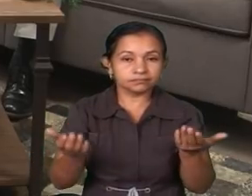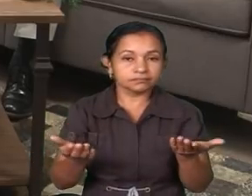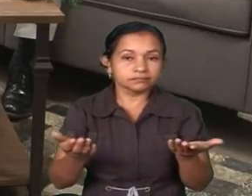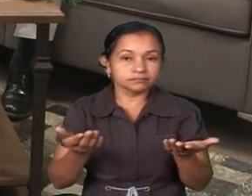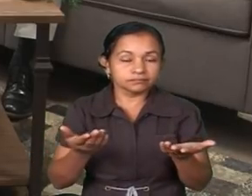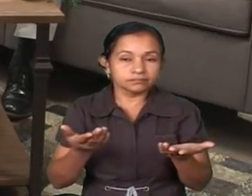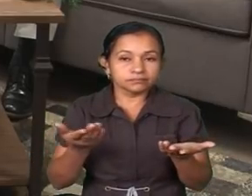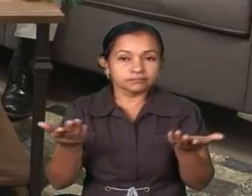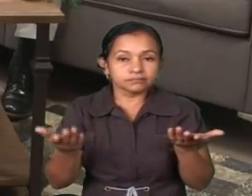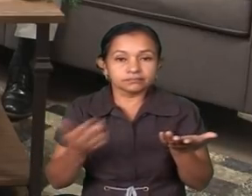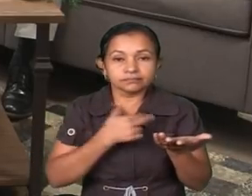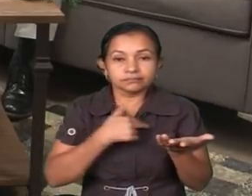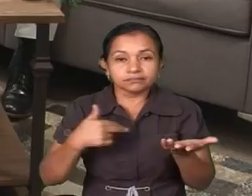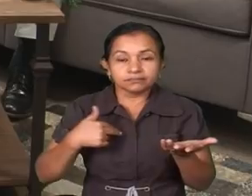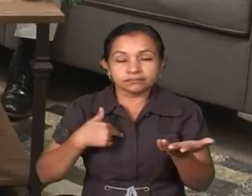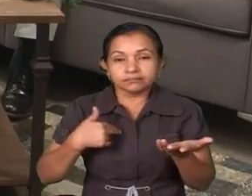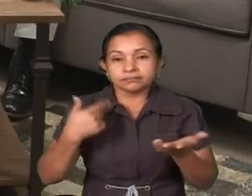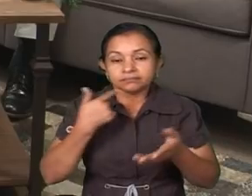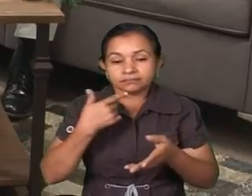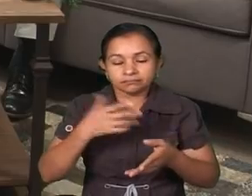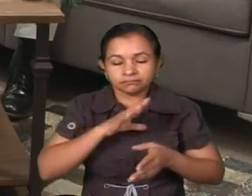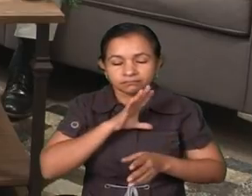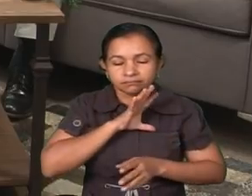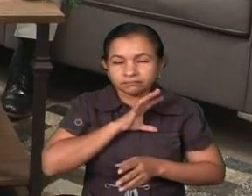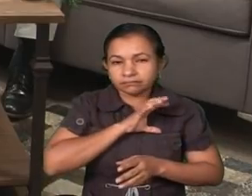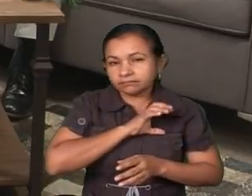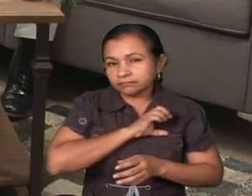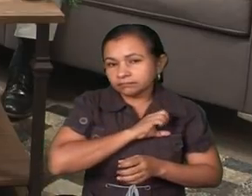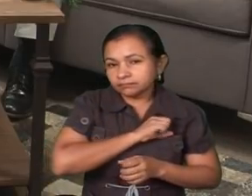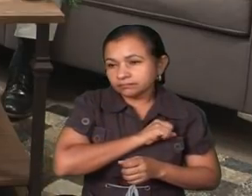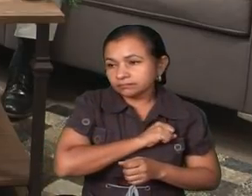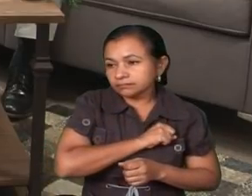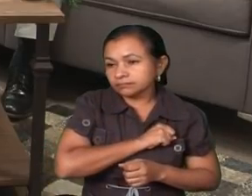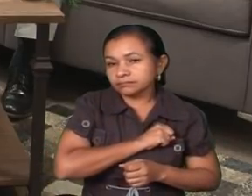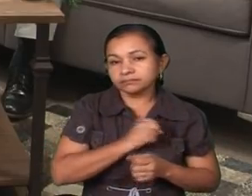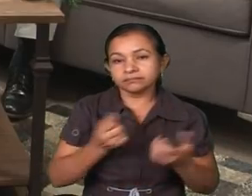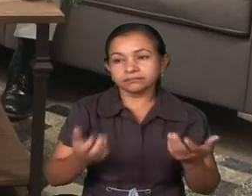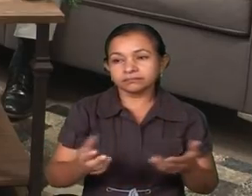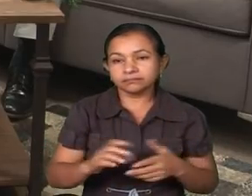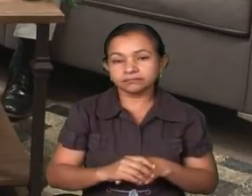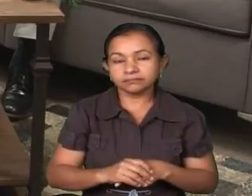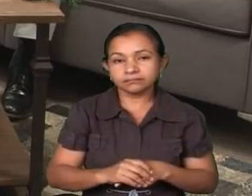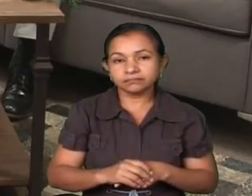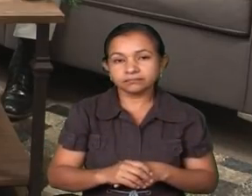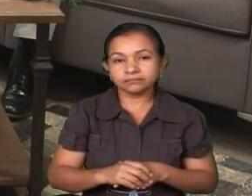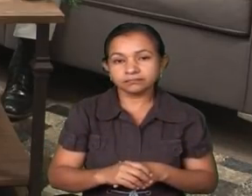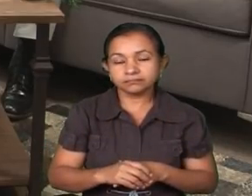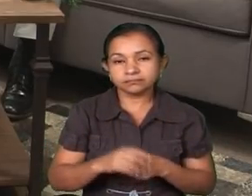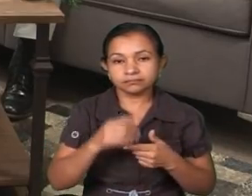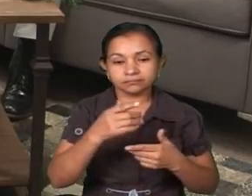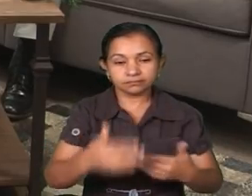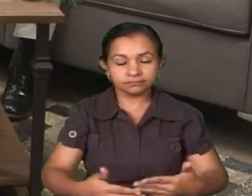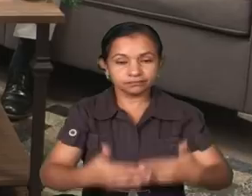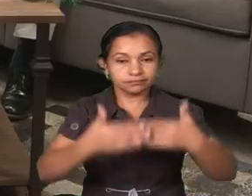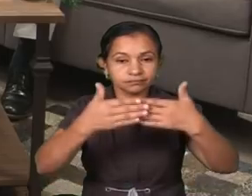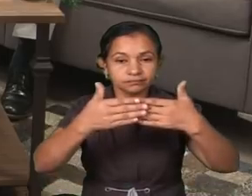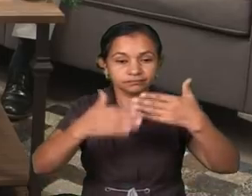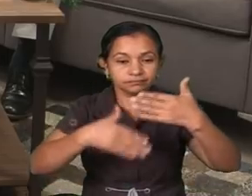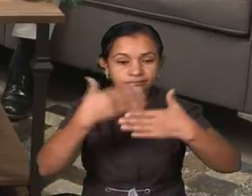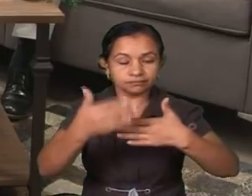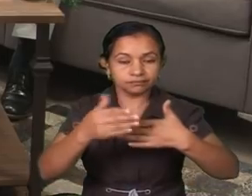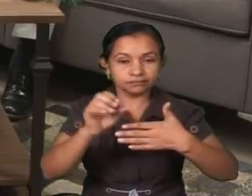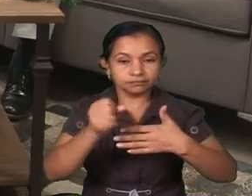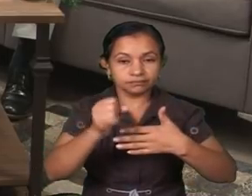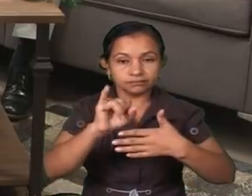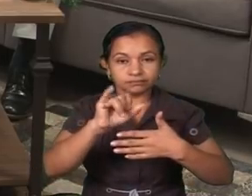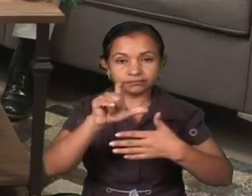Entonces, y me resiente y me duele que ahora que este tranquero, después de oír a Silvio Báez